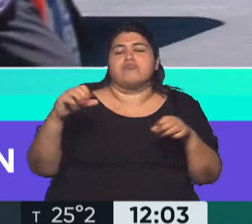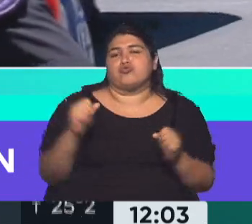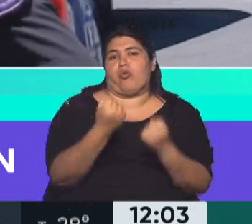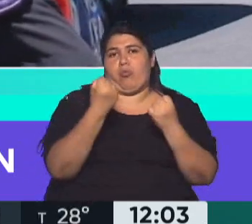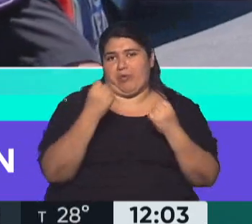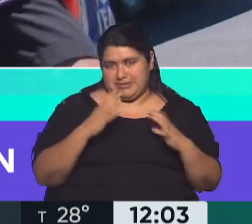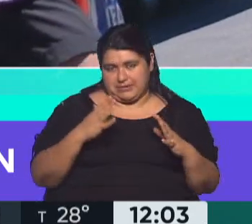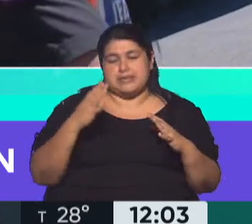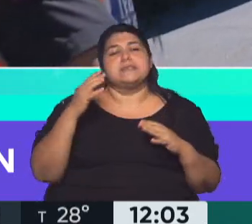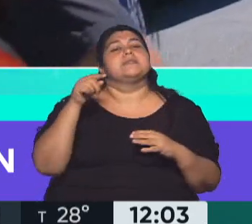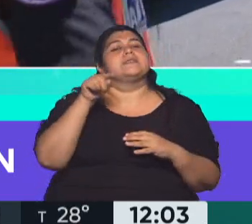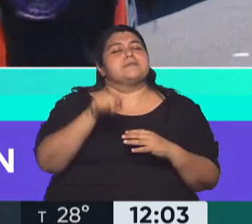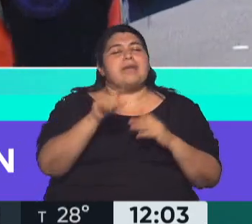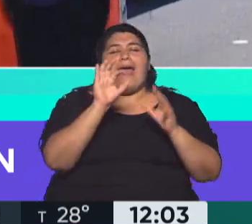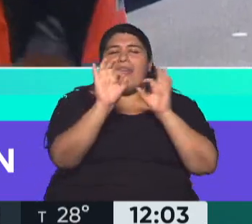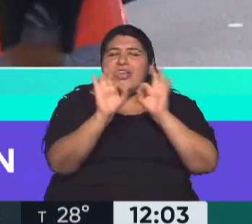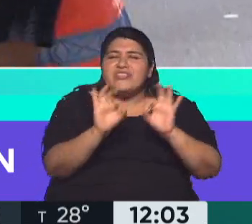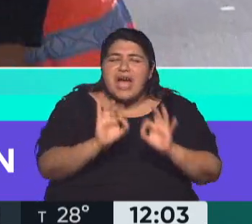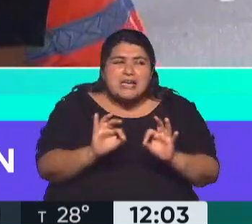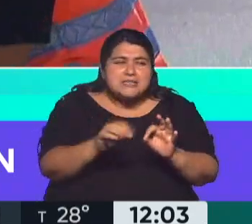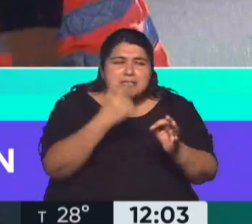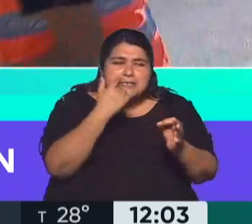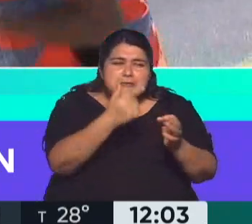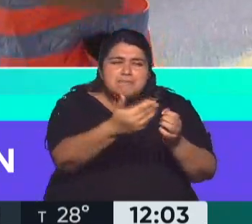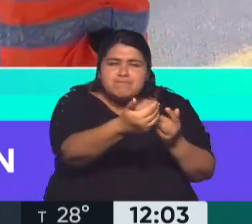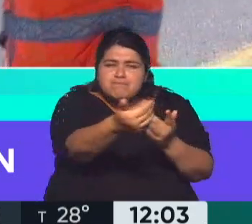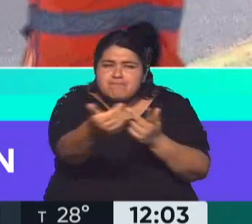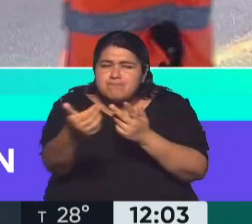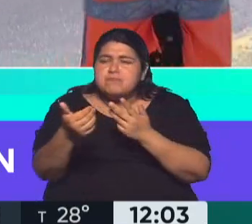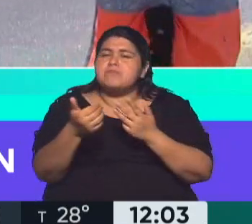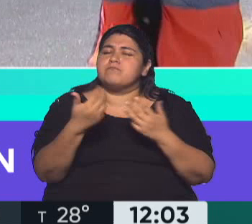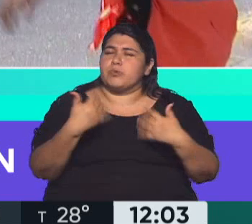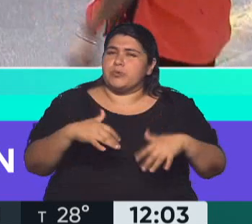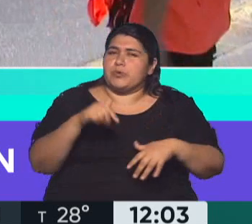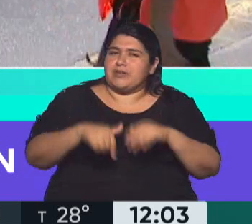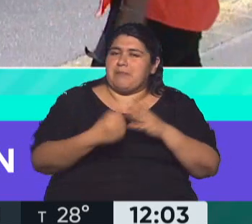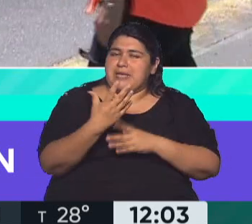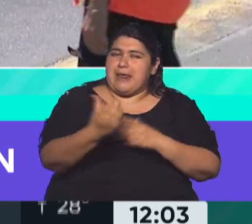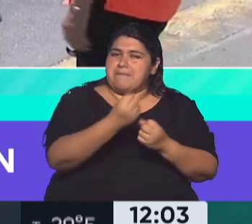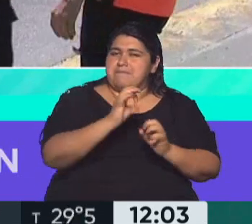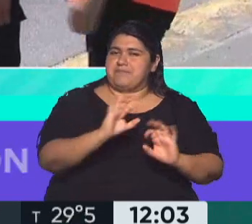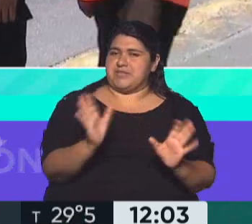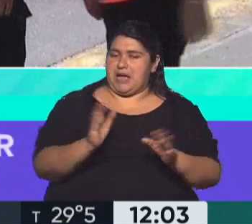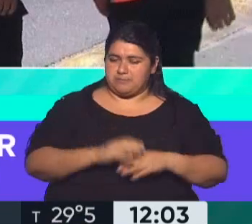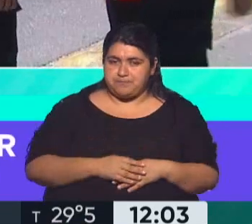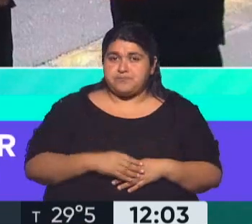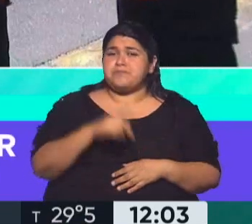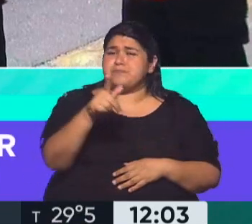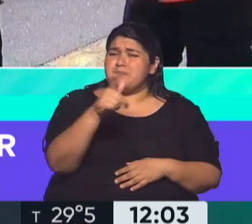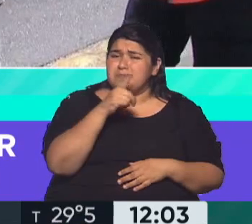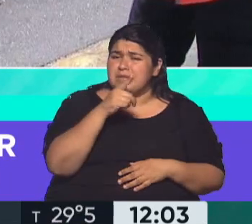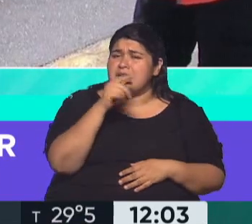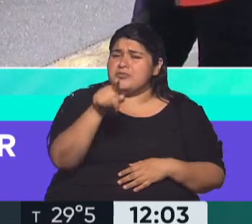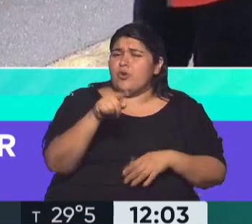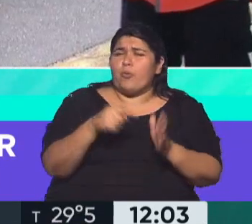y son varios los detalles que se registraron en esta mañana. Laura, bien, lo que vos estás señalando, me parece que hay un punto